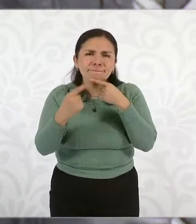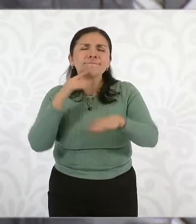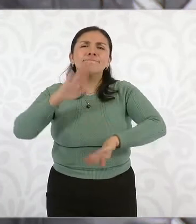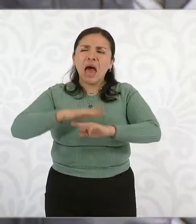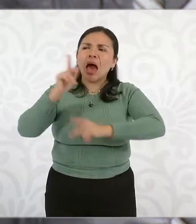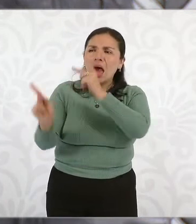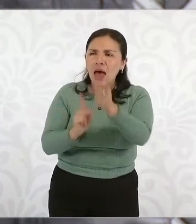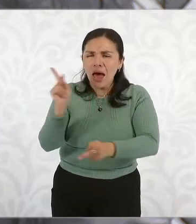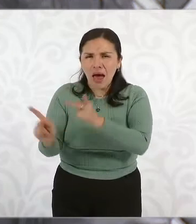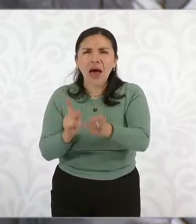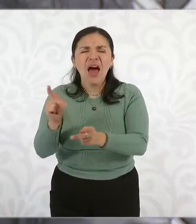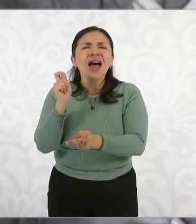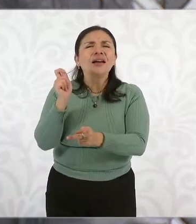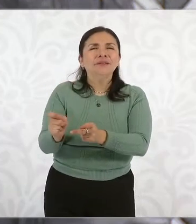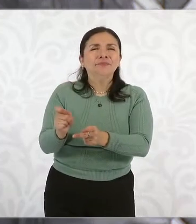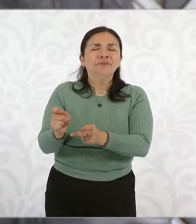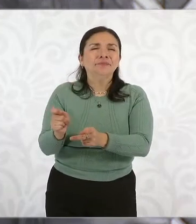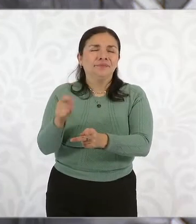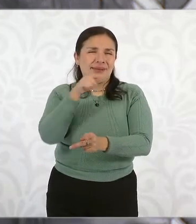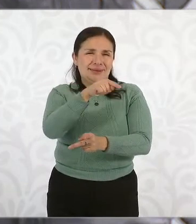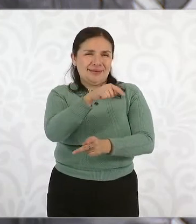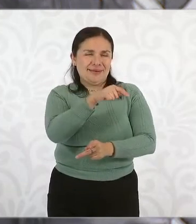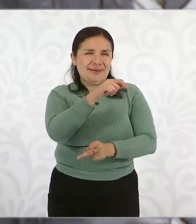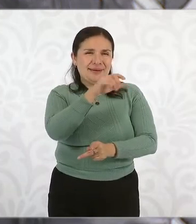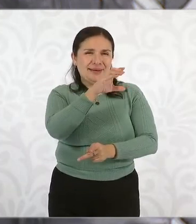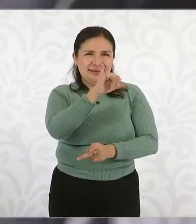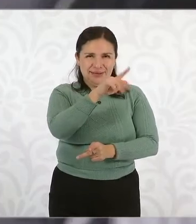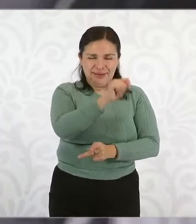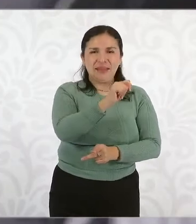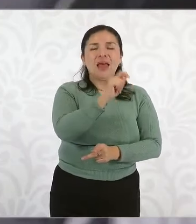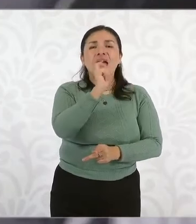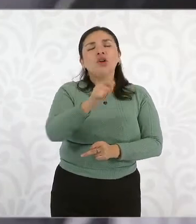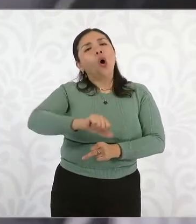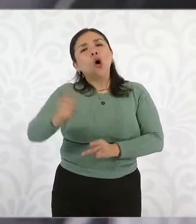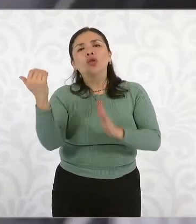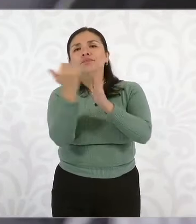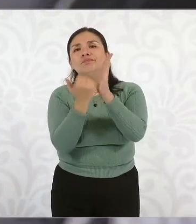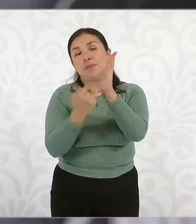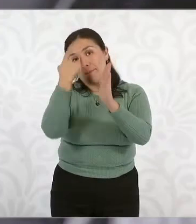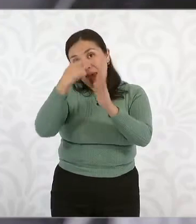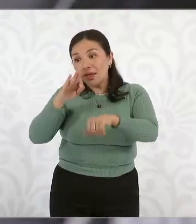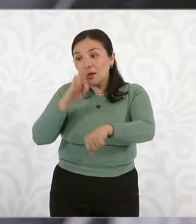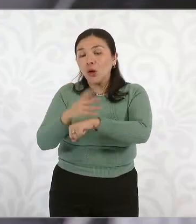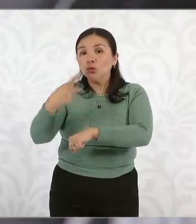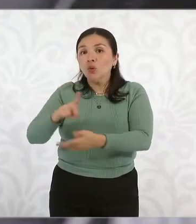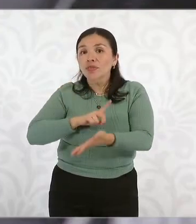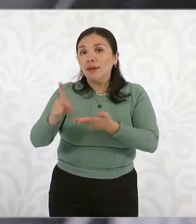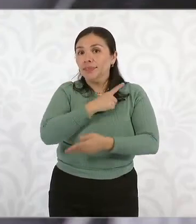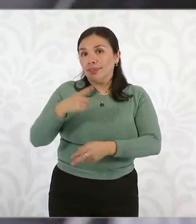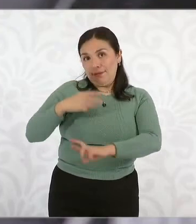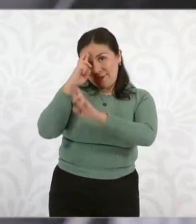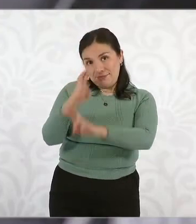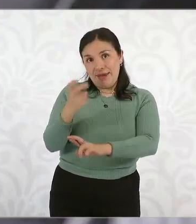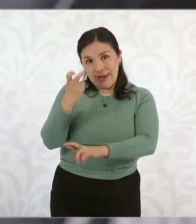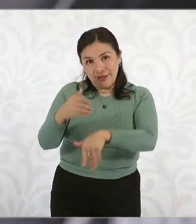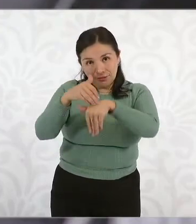consulta pública, más bien, por parte de la comisión, es los lineamientos para garantizar ese derecho.